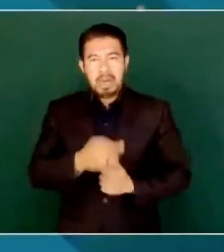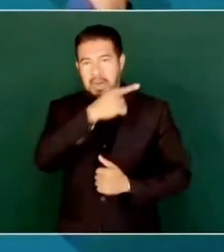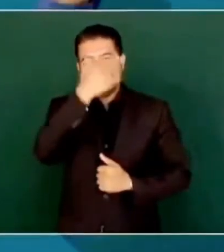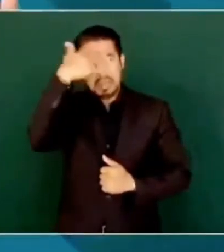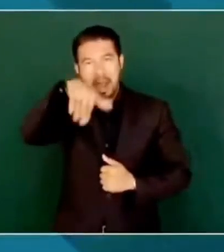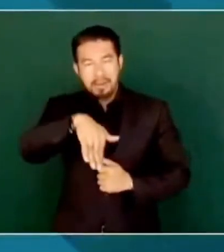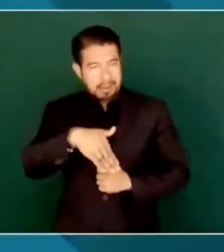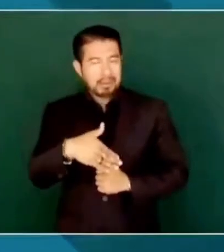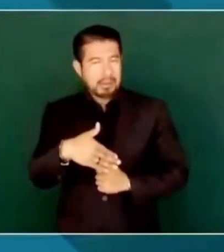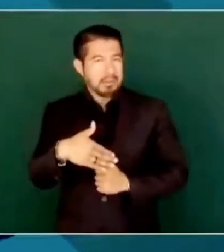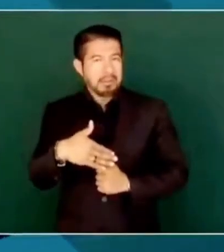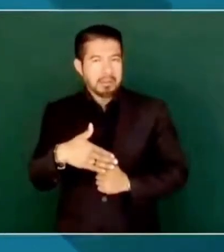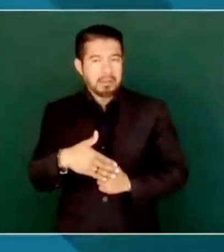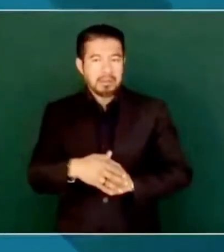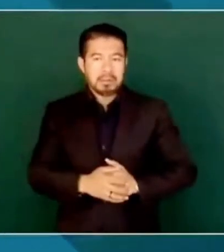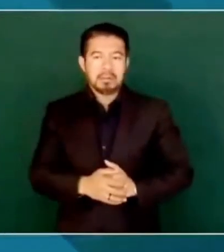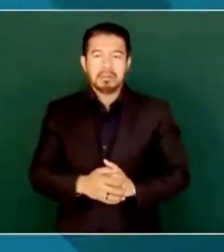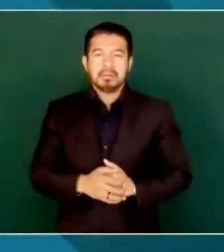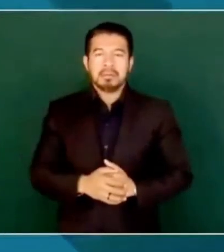para que